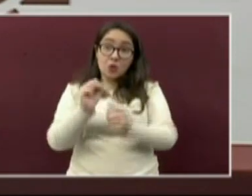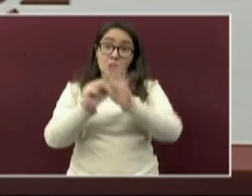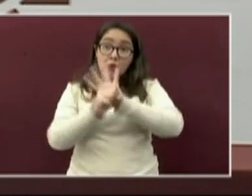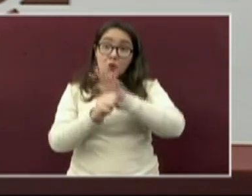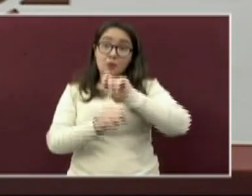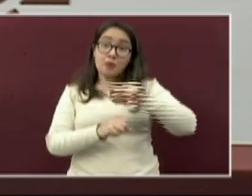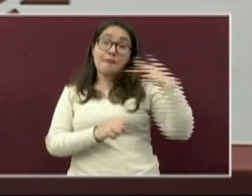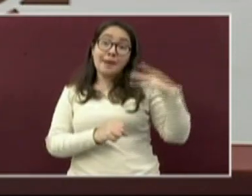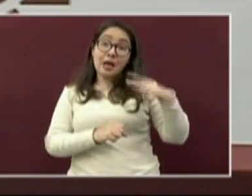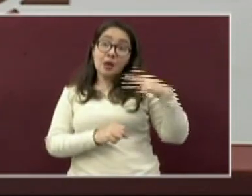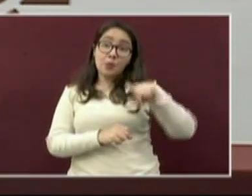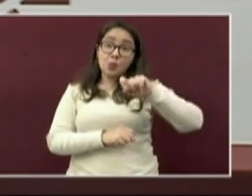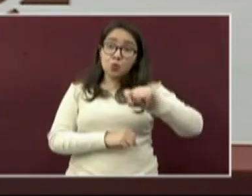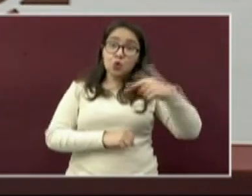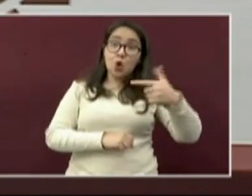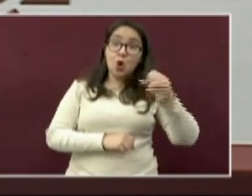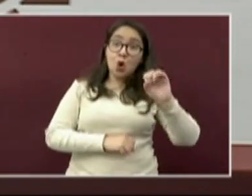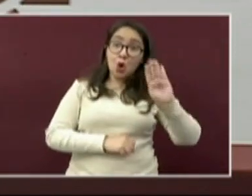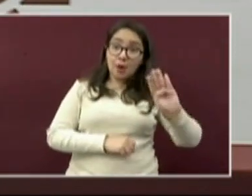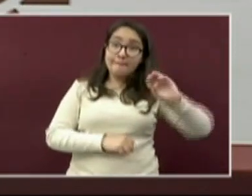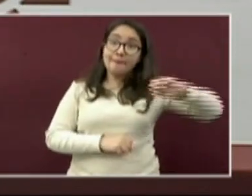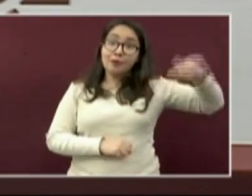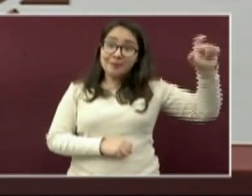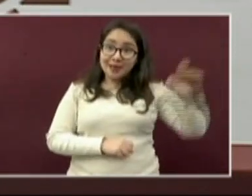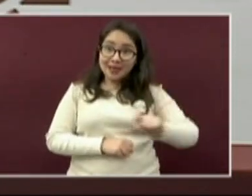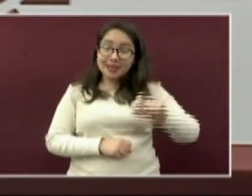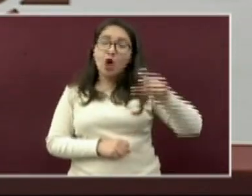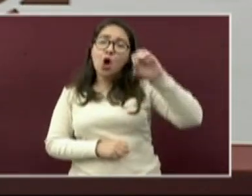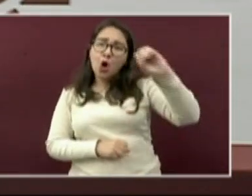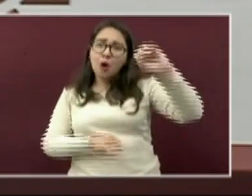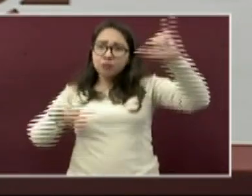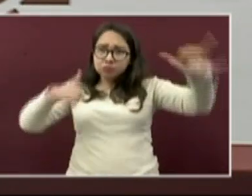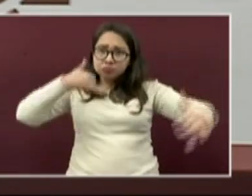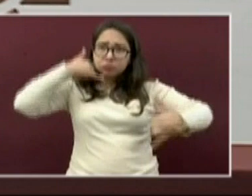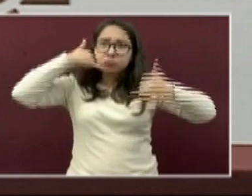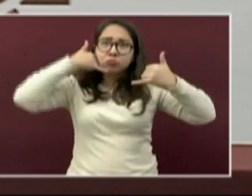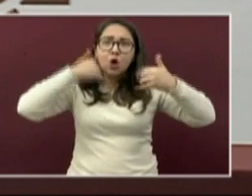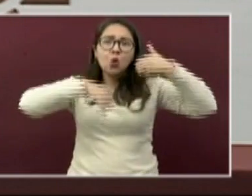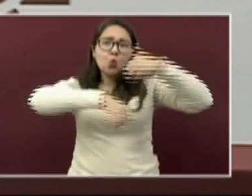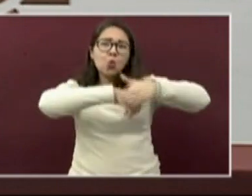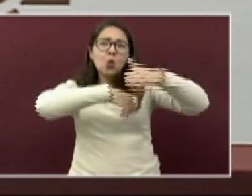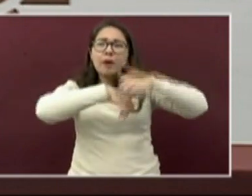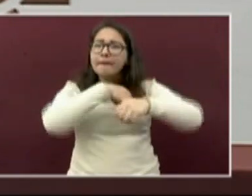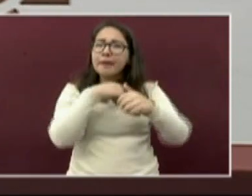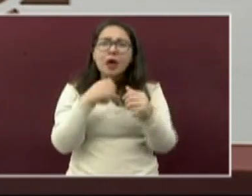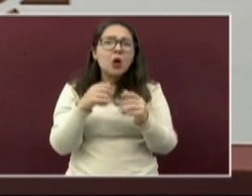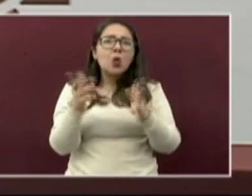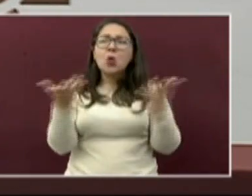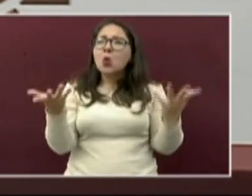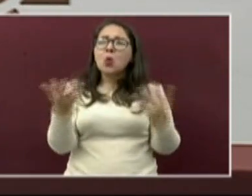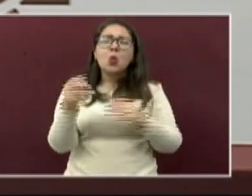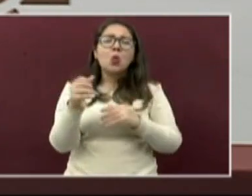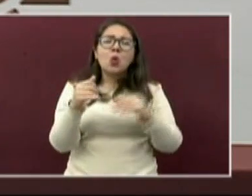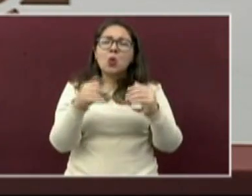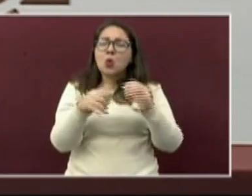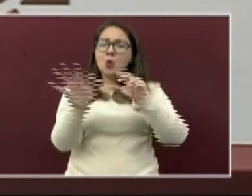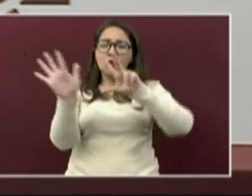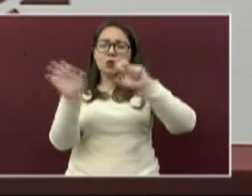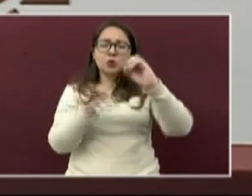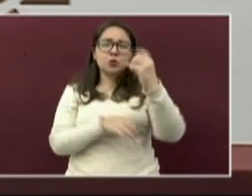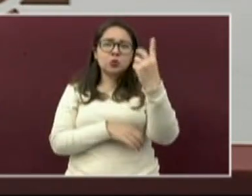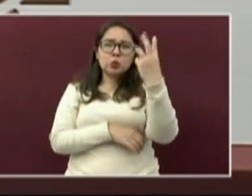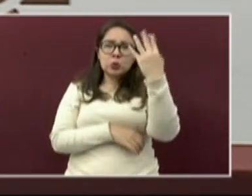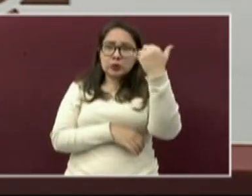llamar al número de atención que ustedes ya conocen para saber los municipios que están realizando estas